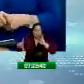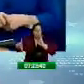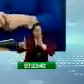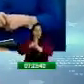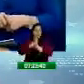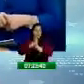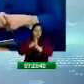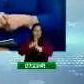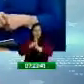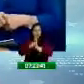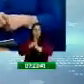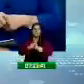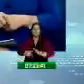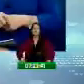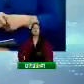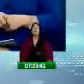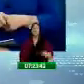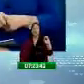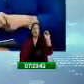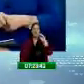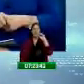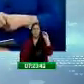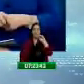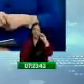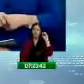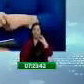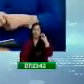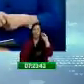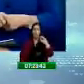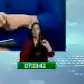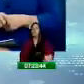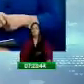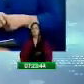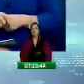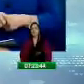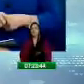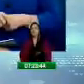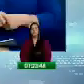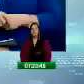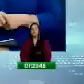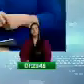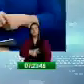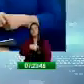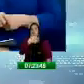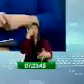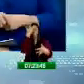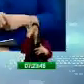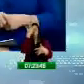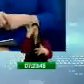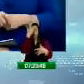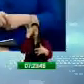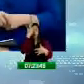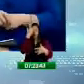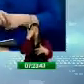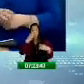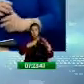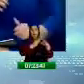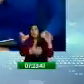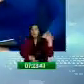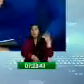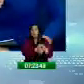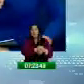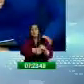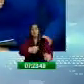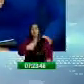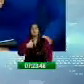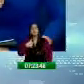aquellas personas que están al cuidado de ya un caso confirmado. son medidas que van a hacer,